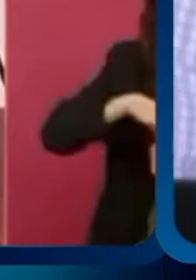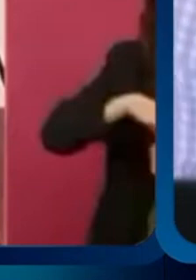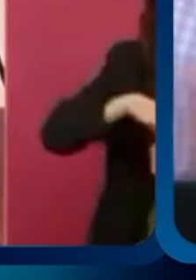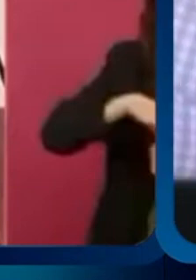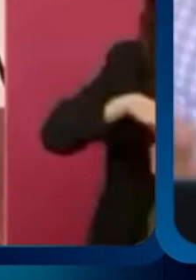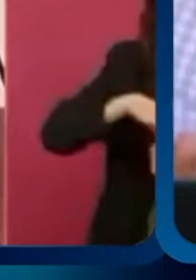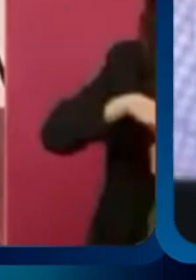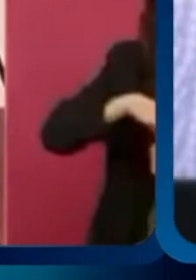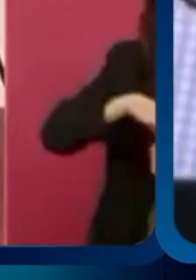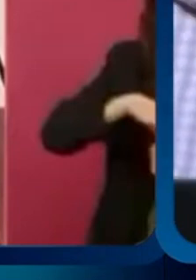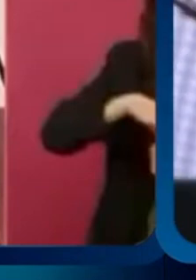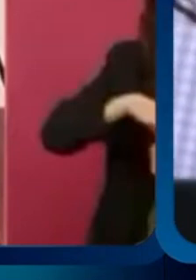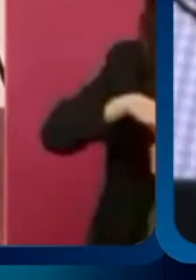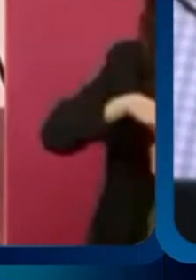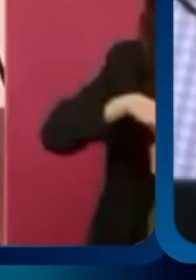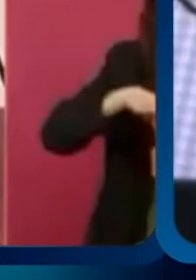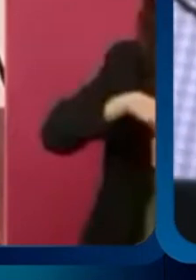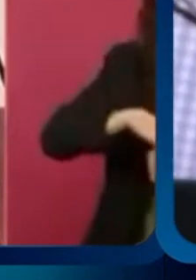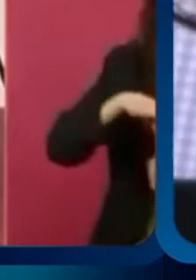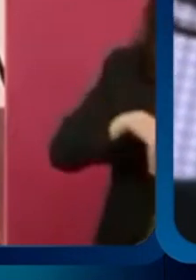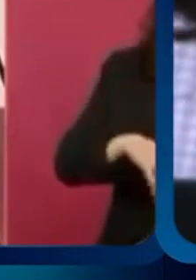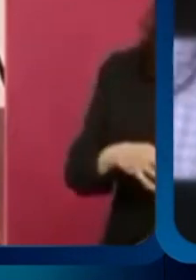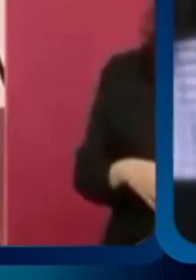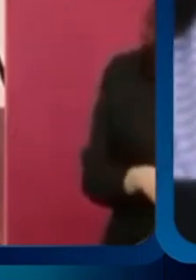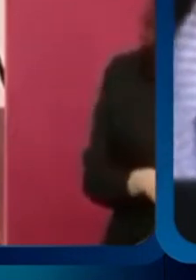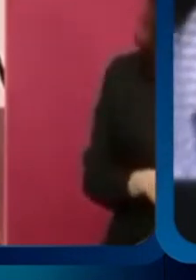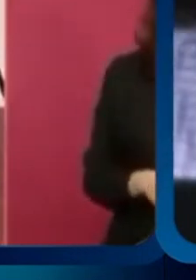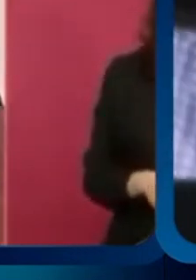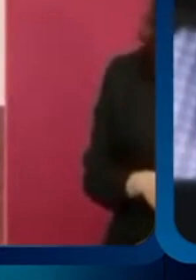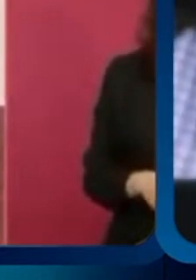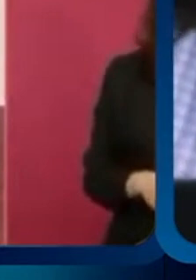Todo les molesta vamos a escuchar a